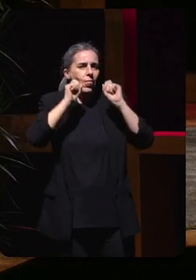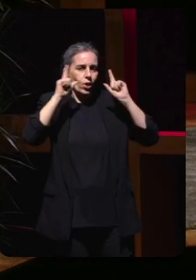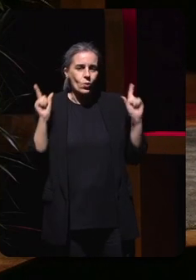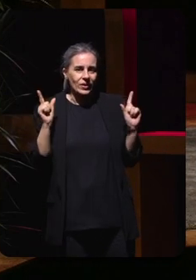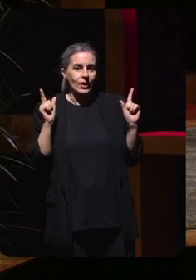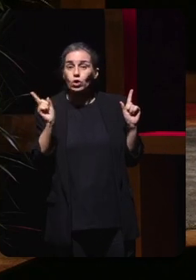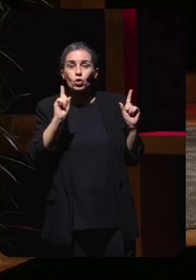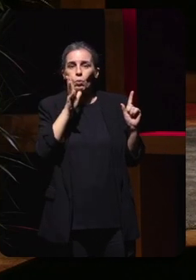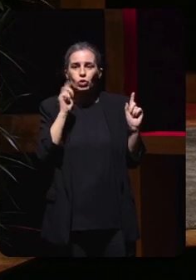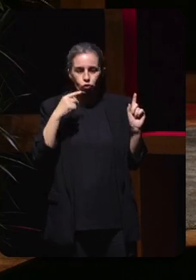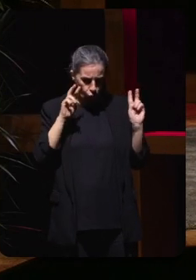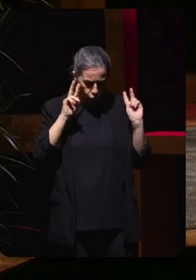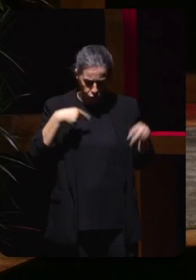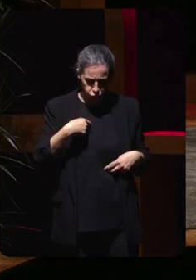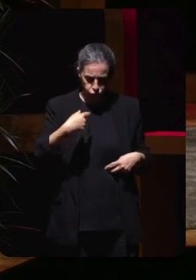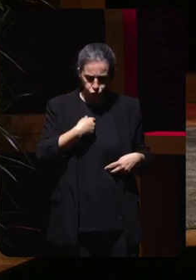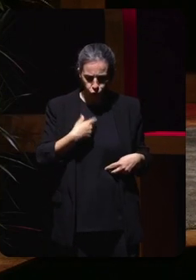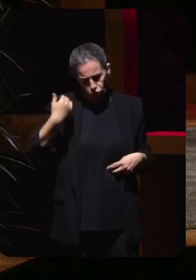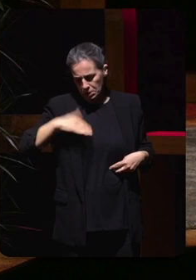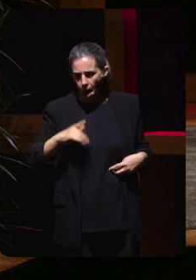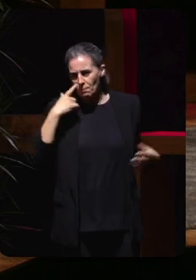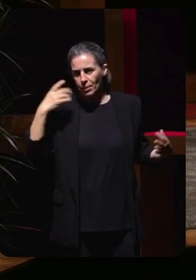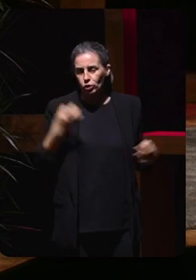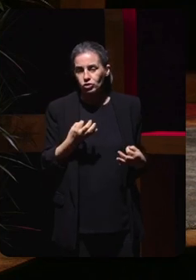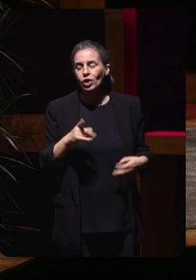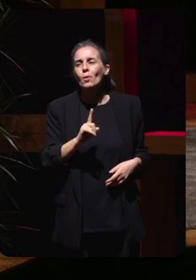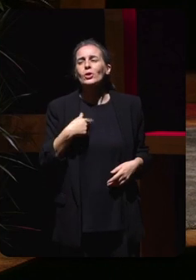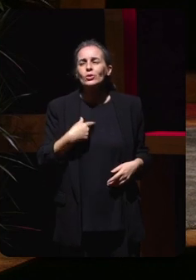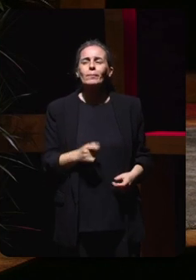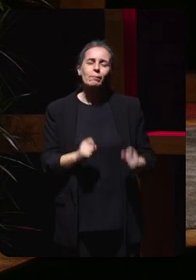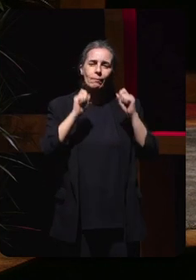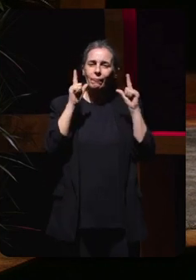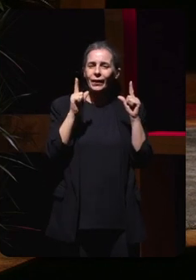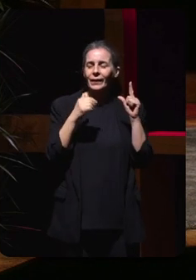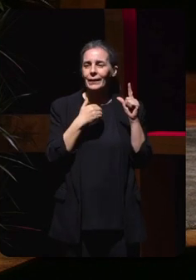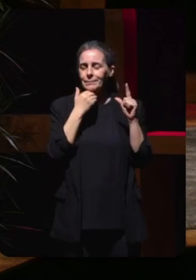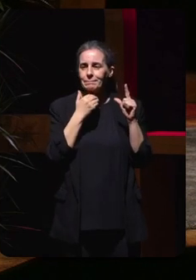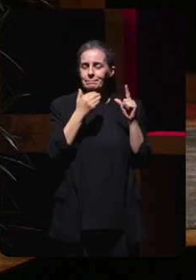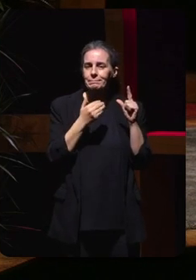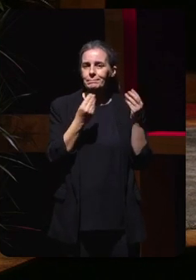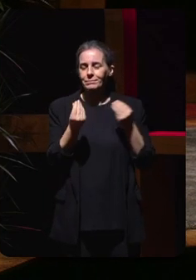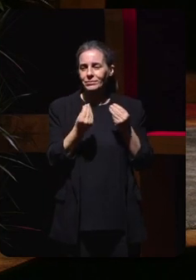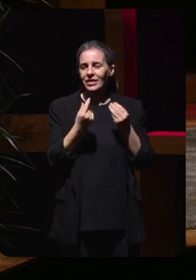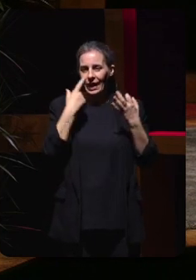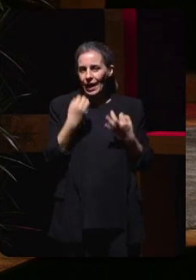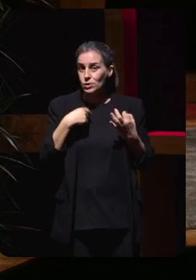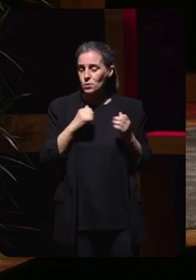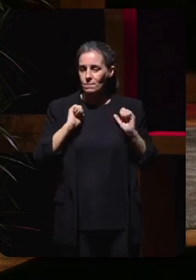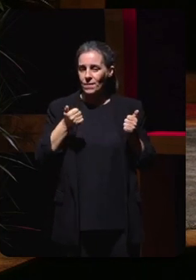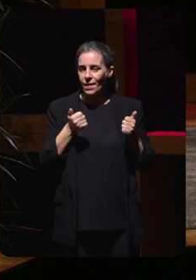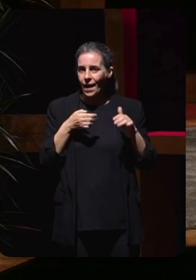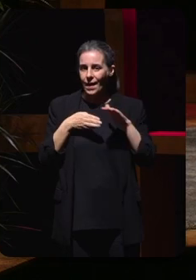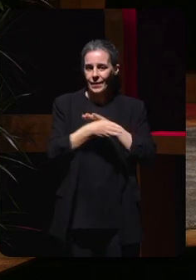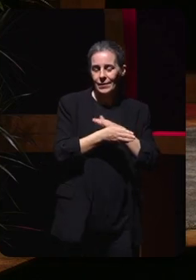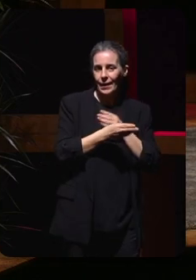porque yo me creyera que era así de entrada, ¿no?, que era peligrosa, pero ya me di cuenta de que efectivamente me estaba metiendo